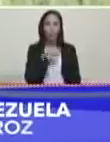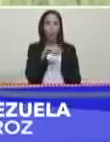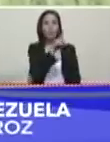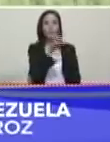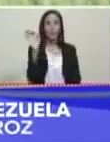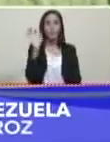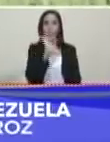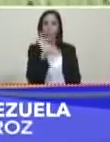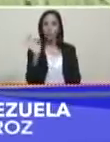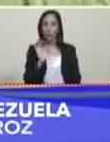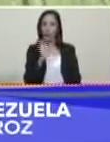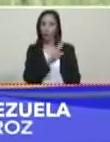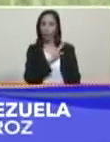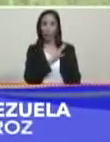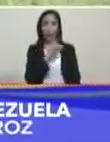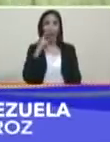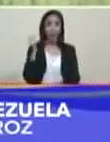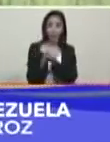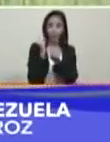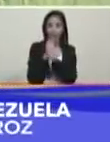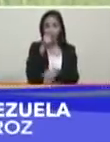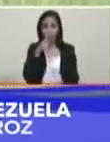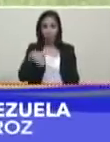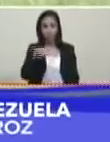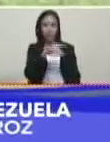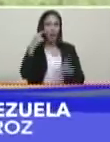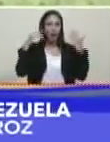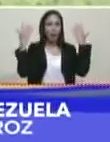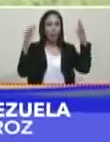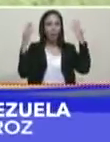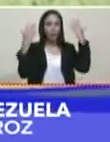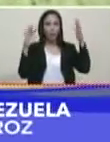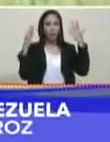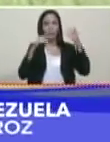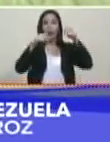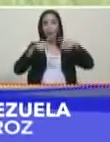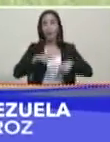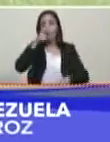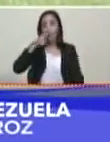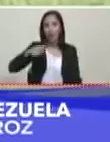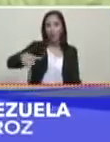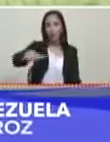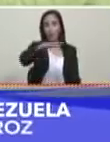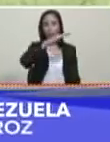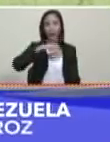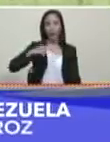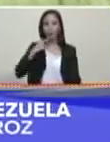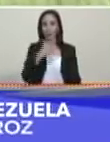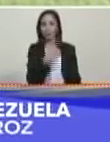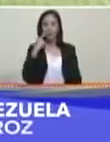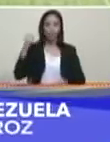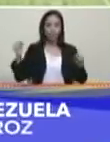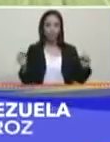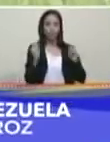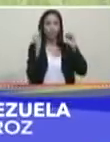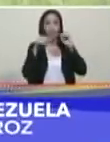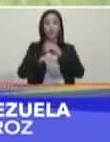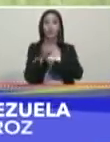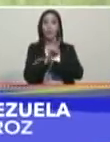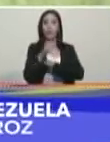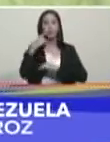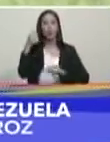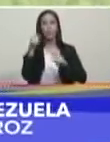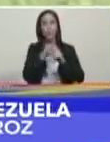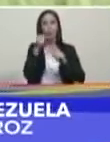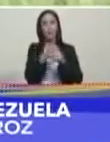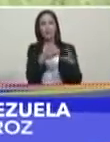sus trabajadores y sus campesinas, para quien pido un fuerte aplauso. Y desde acá, desde el corazón de Guárico, le decimos: Venezuela combate la